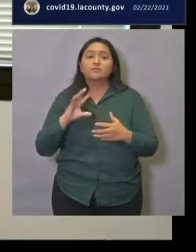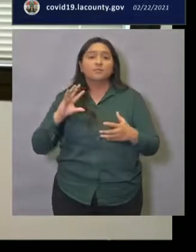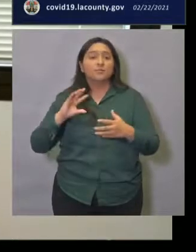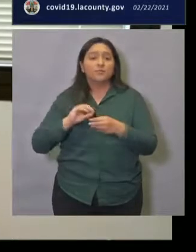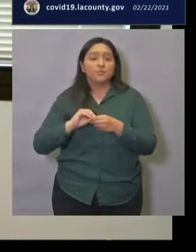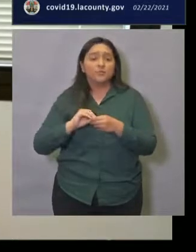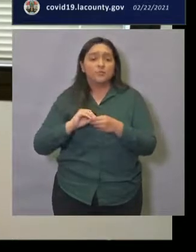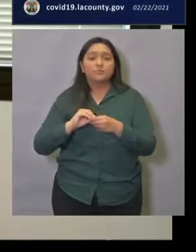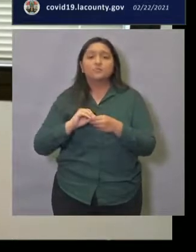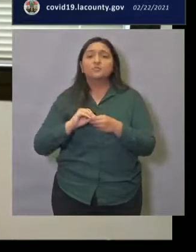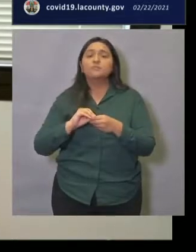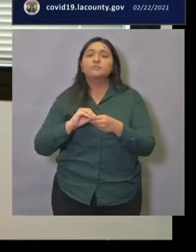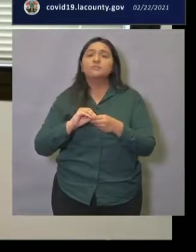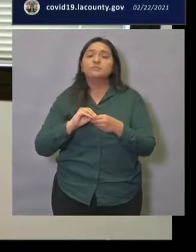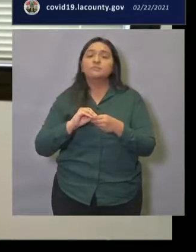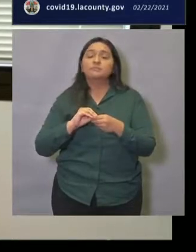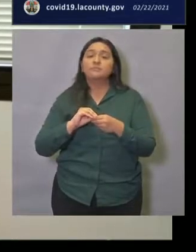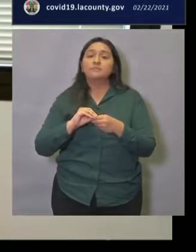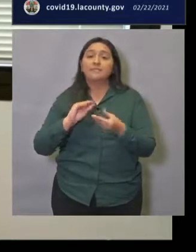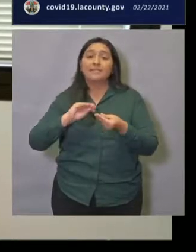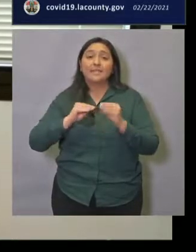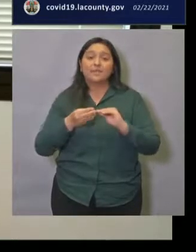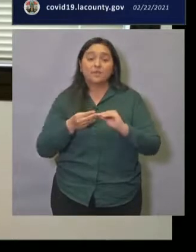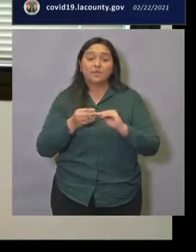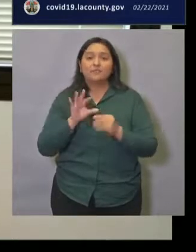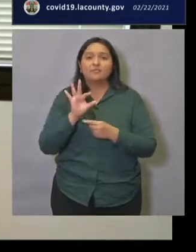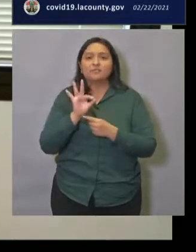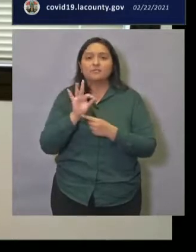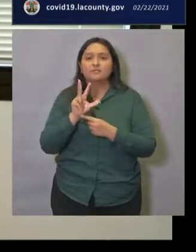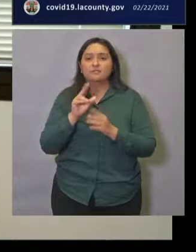confirmados en entornos institucionales es de